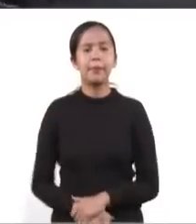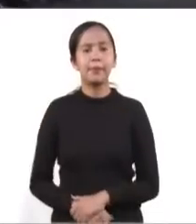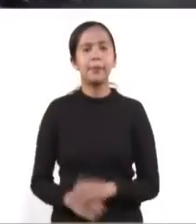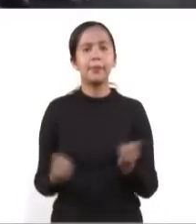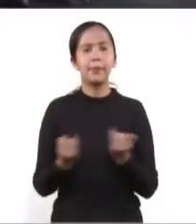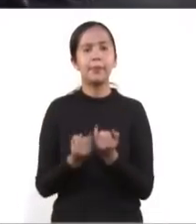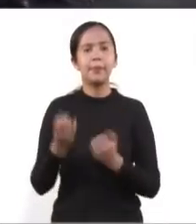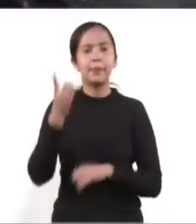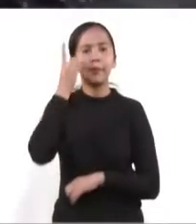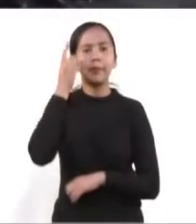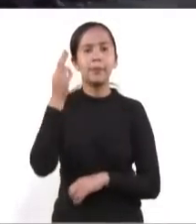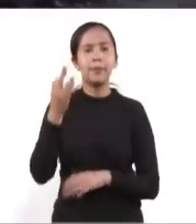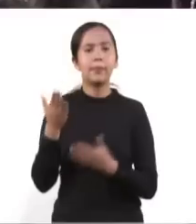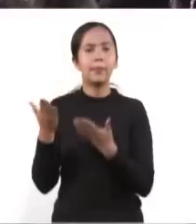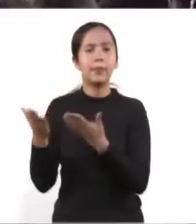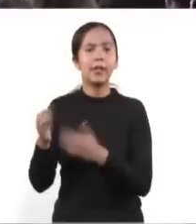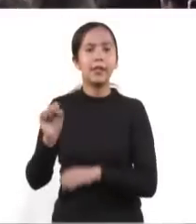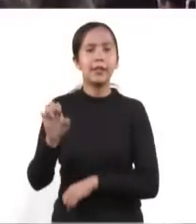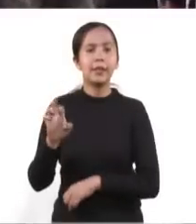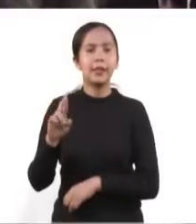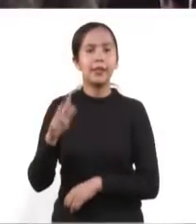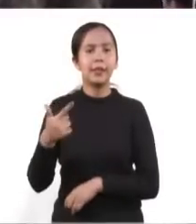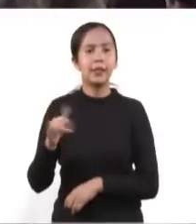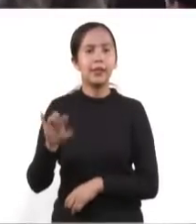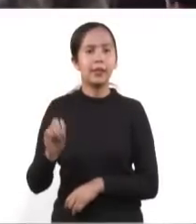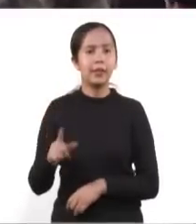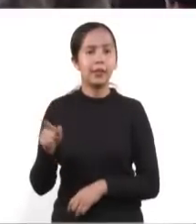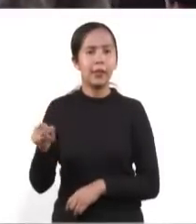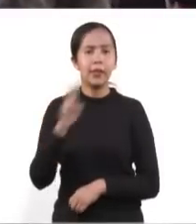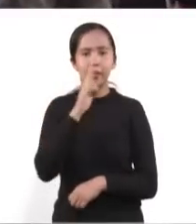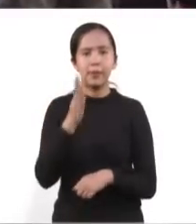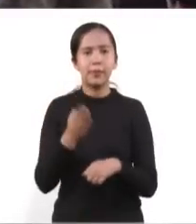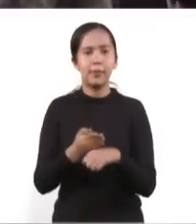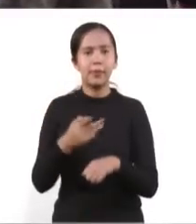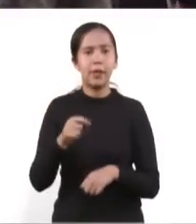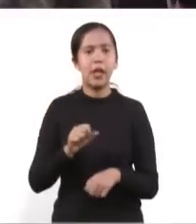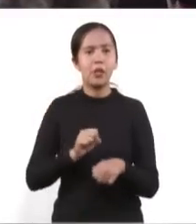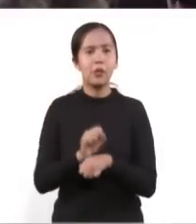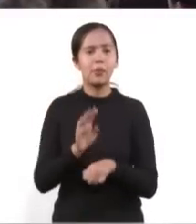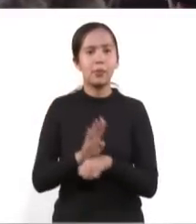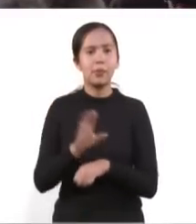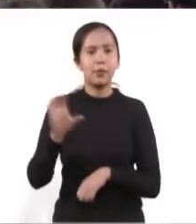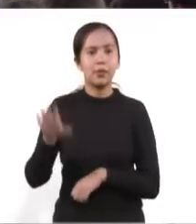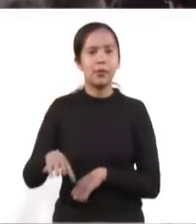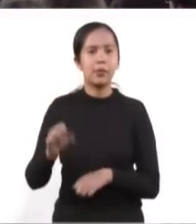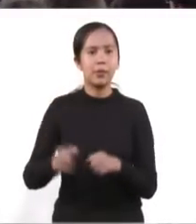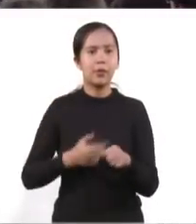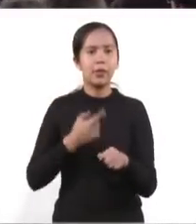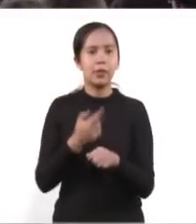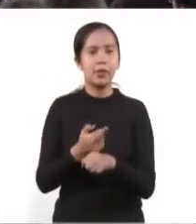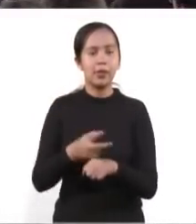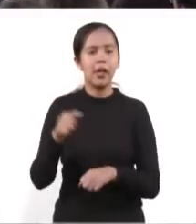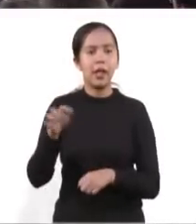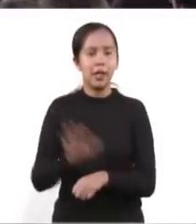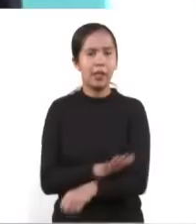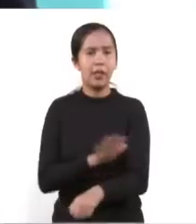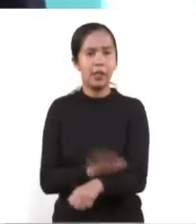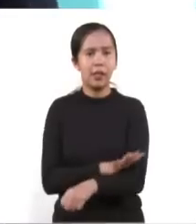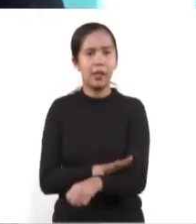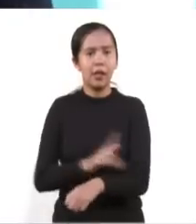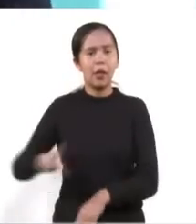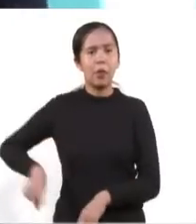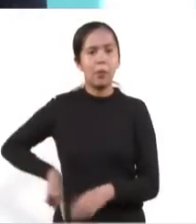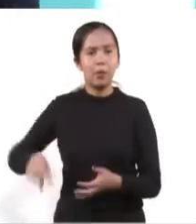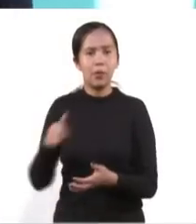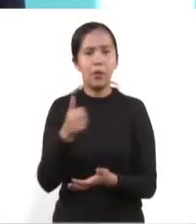El doctor Sergio Omar Saldaña Zorrilla, responsable de la Subsecretaría de Electricidad de la Secretaría de Energía del